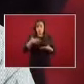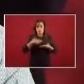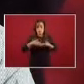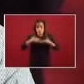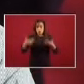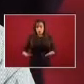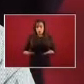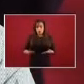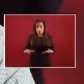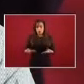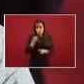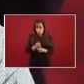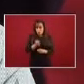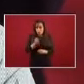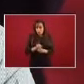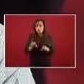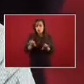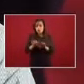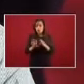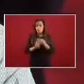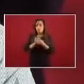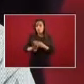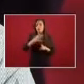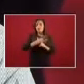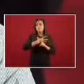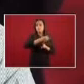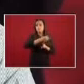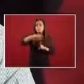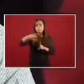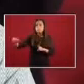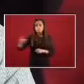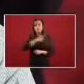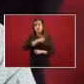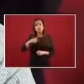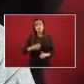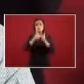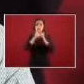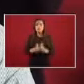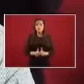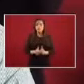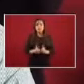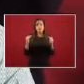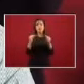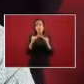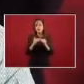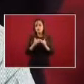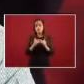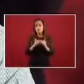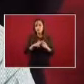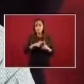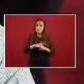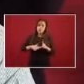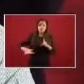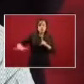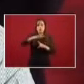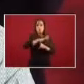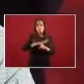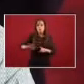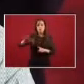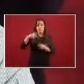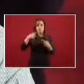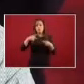la transmisión quedándonos en nuestras casas masiva todas y